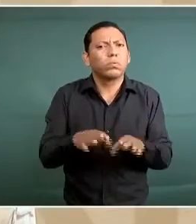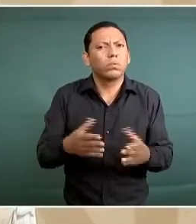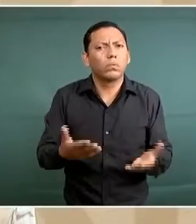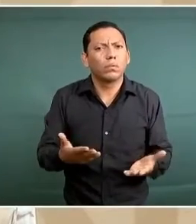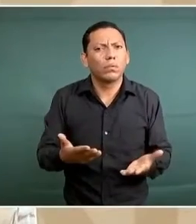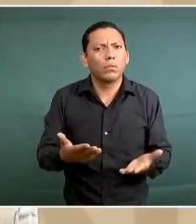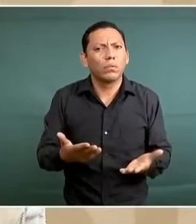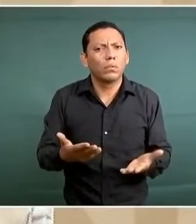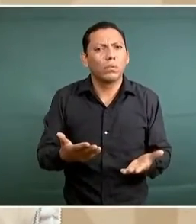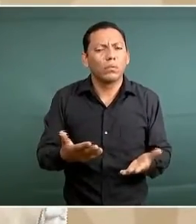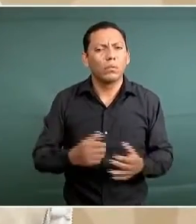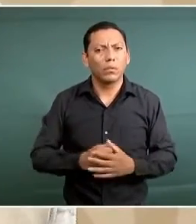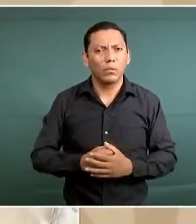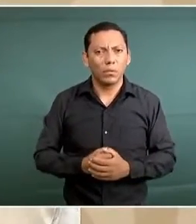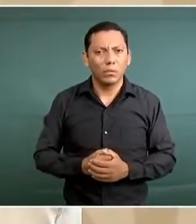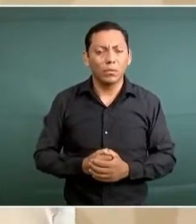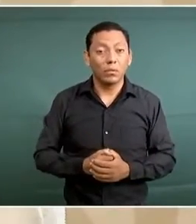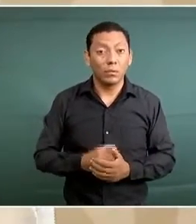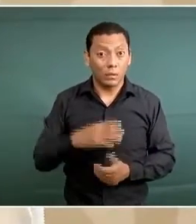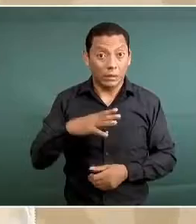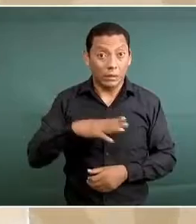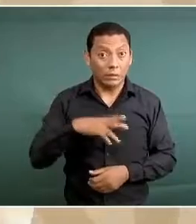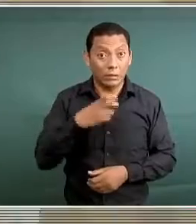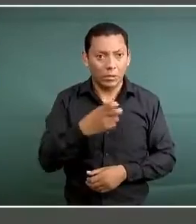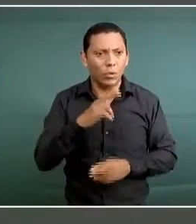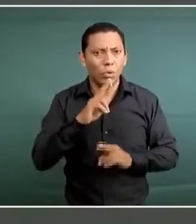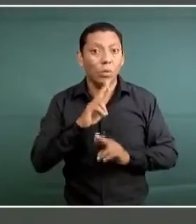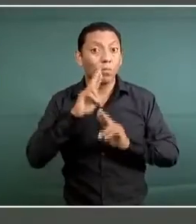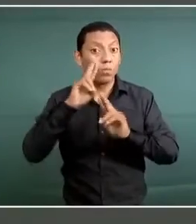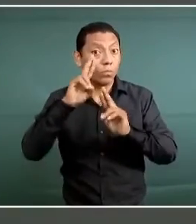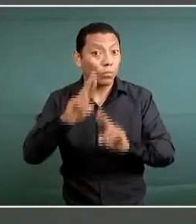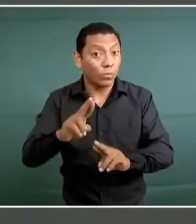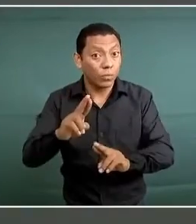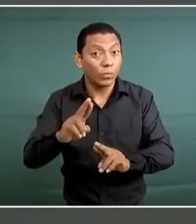y si tenemos estos resultados,